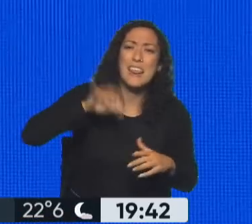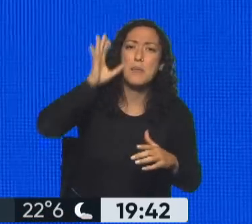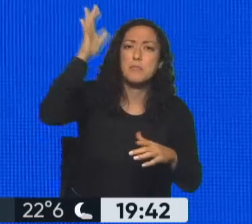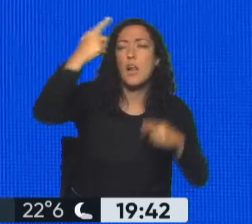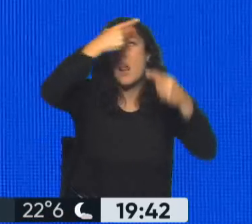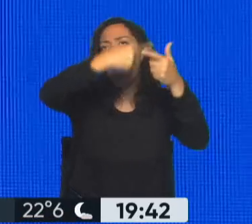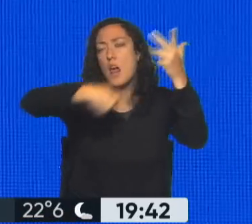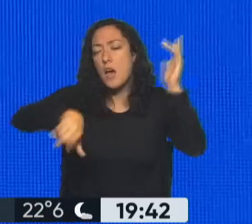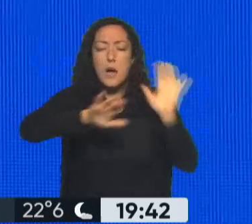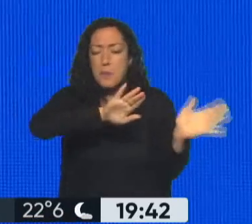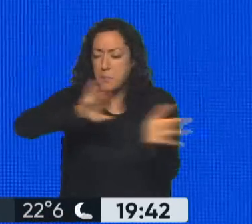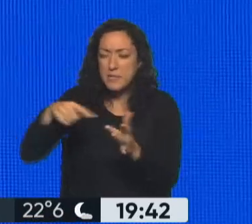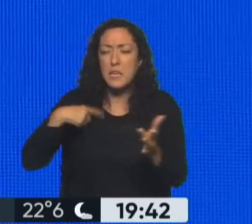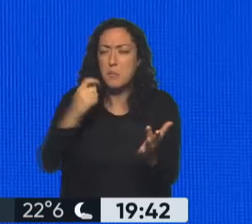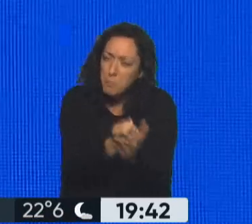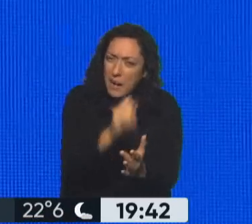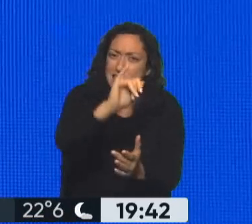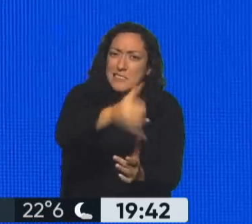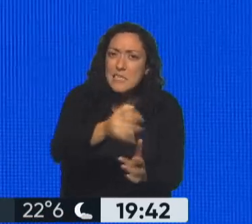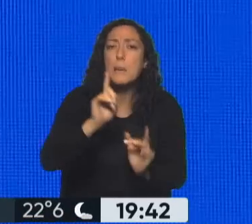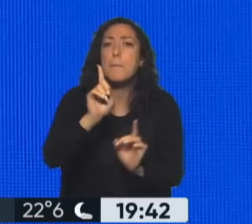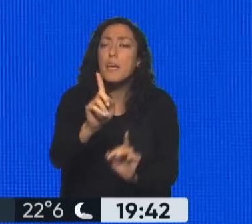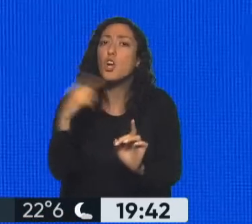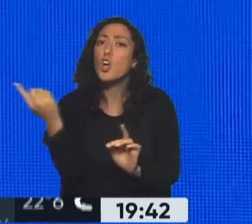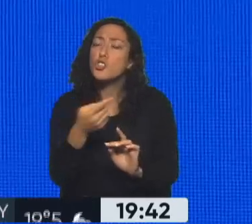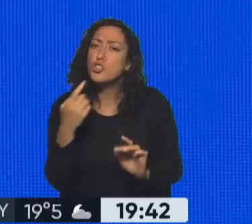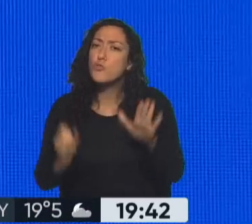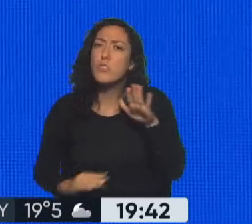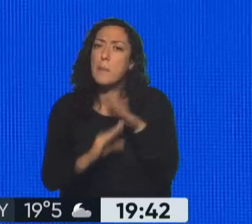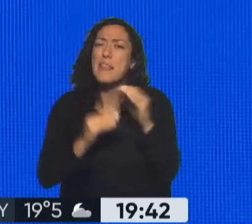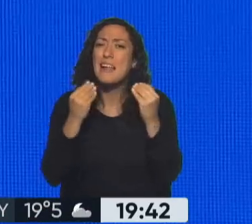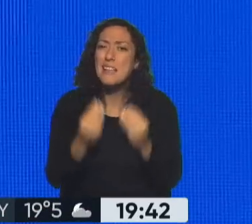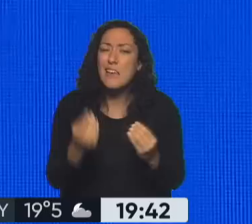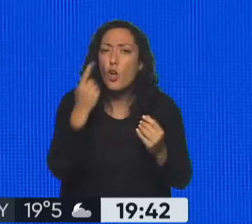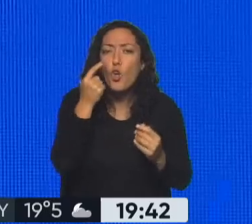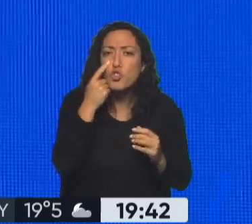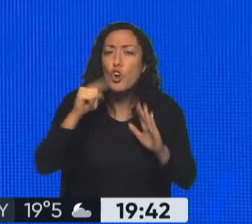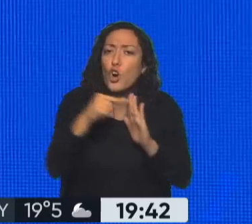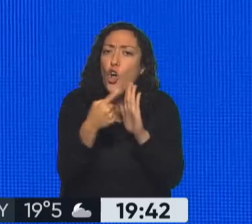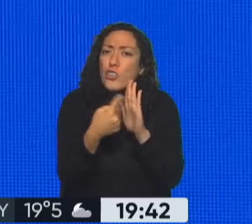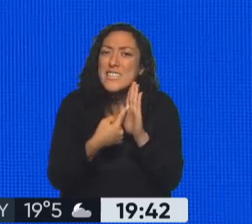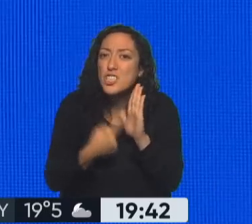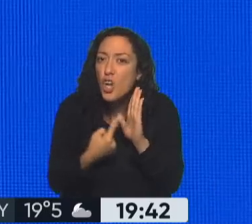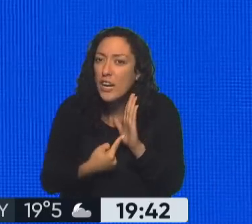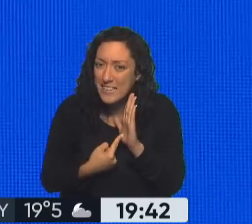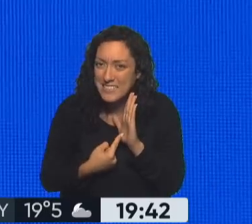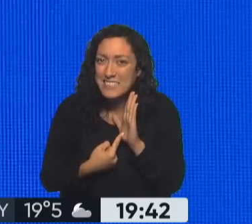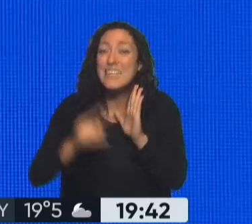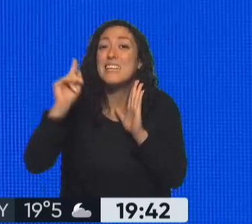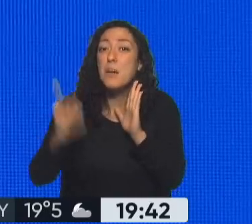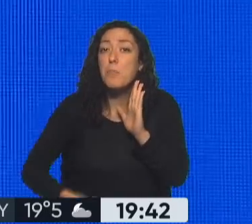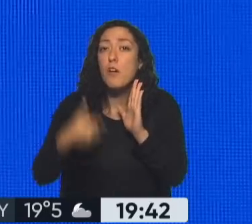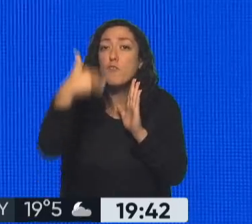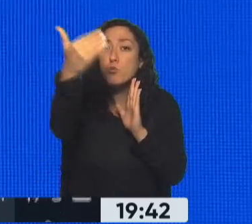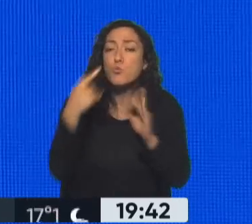etcétera, etcétera. Lo que queremos fundamentalmente es que se revisen las condicionalidades y creo que también en el futuro va a haber